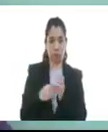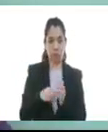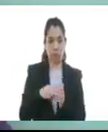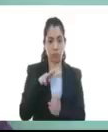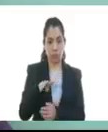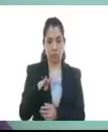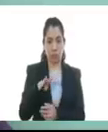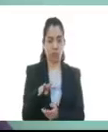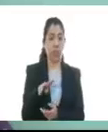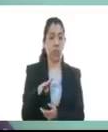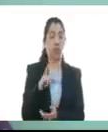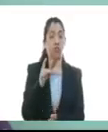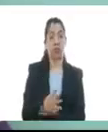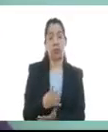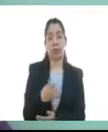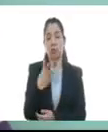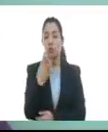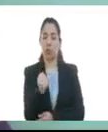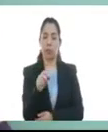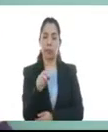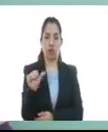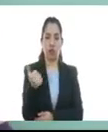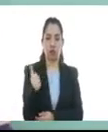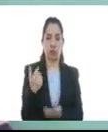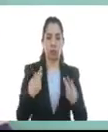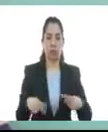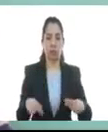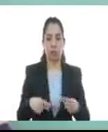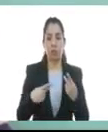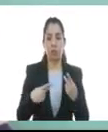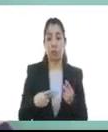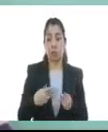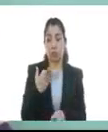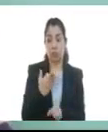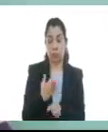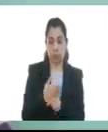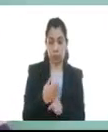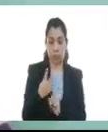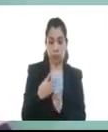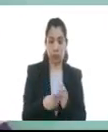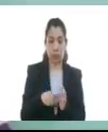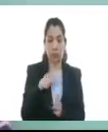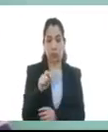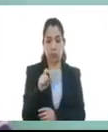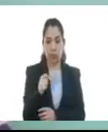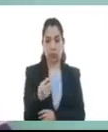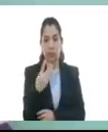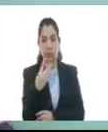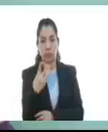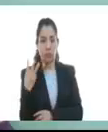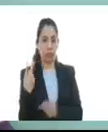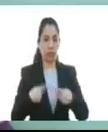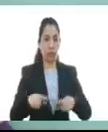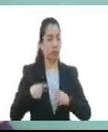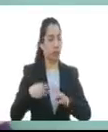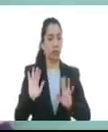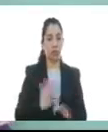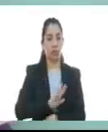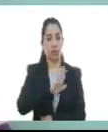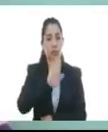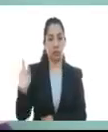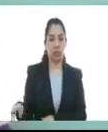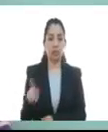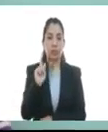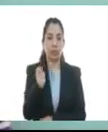9 y 11, y según nos hemos enterado, en este último año han fallecido otras 2 o 3 personas más. Entonces es una situación